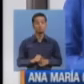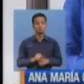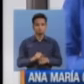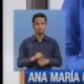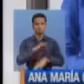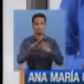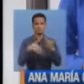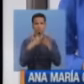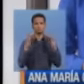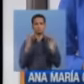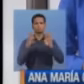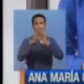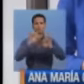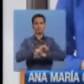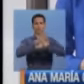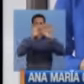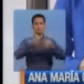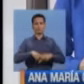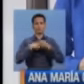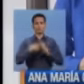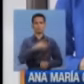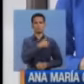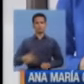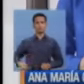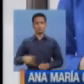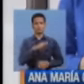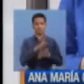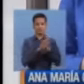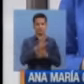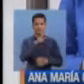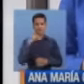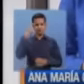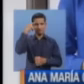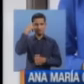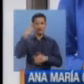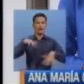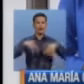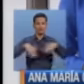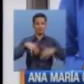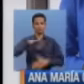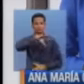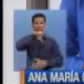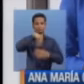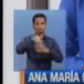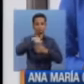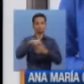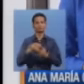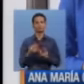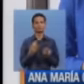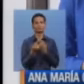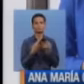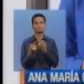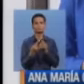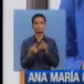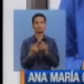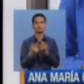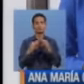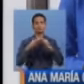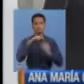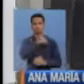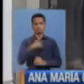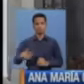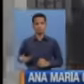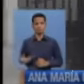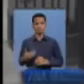A puerta cerrada y desde muy temprano, el presidente de la República, Rafael Correa, cumple con actividades de despacho aquí en el Palacio de